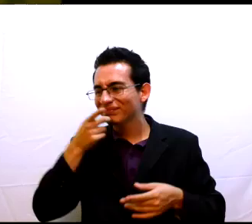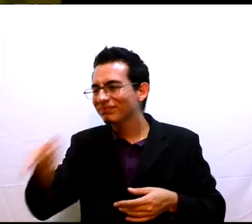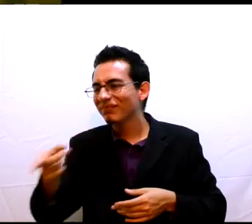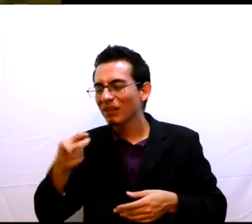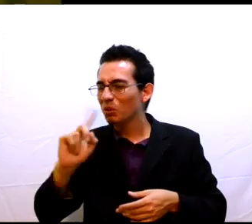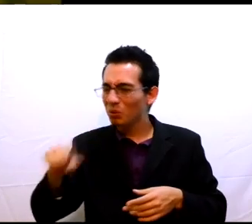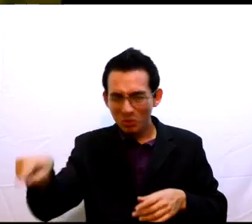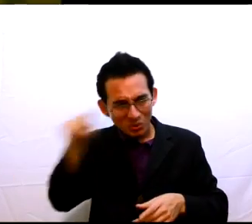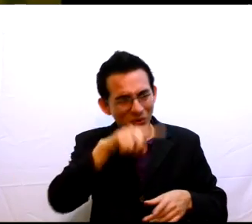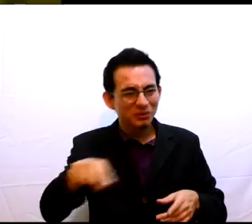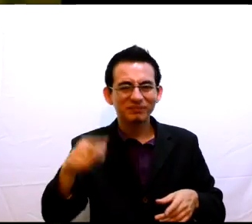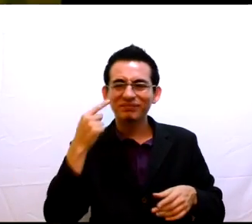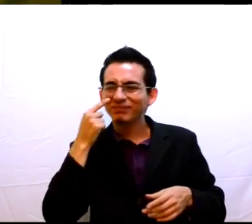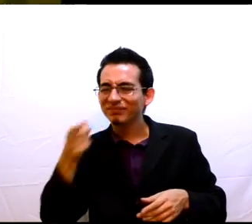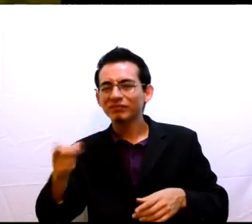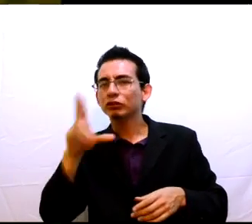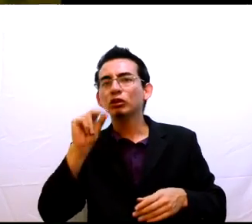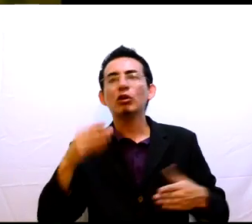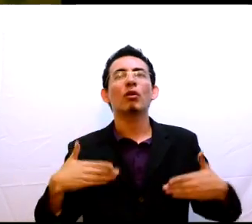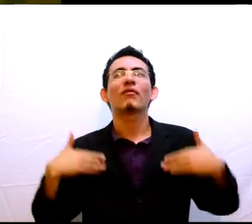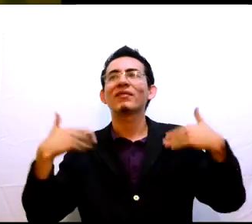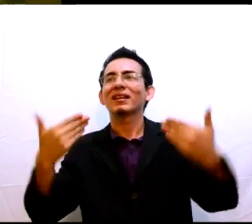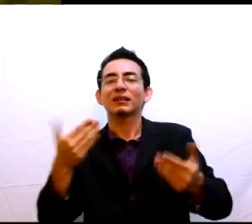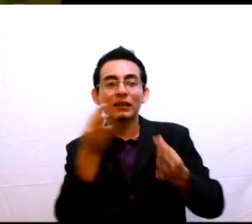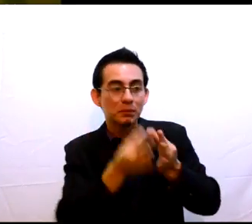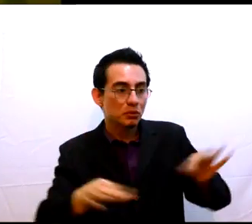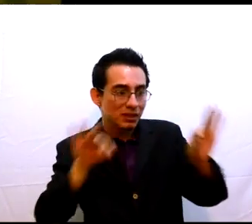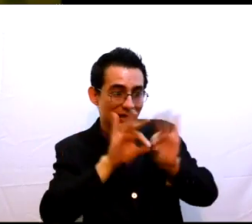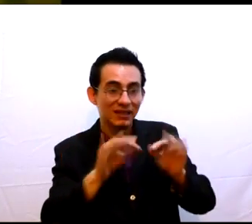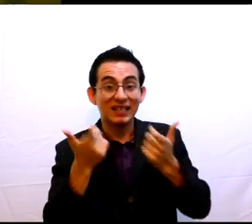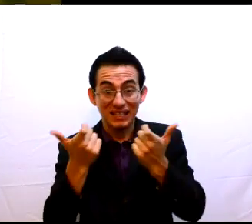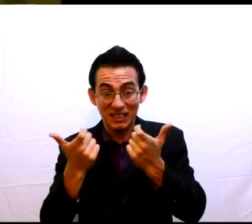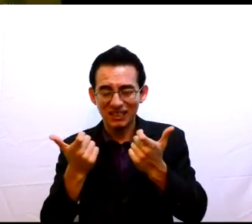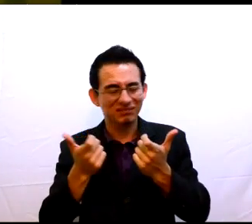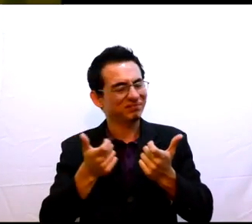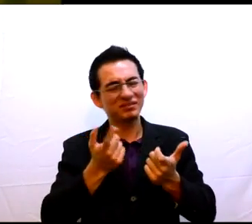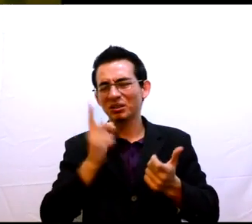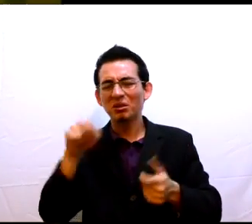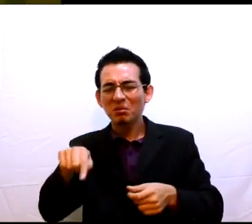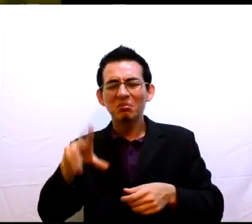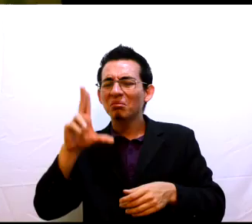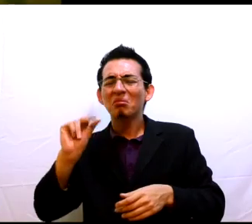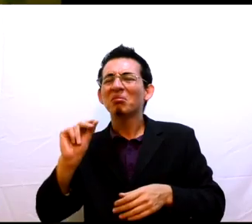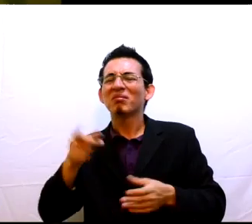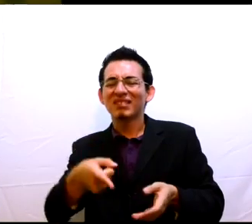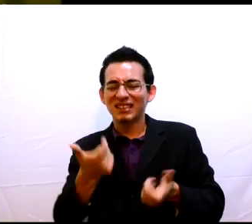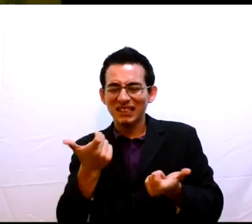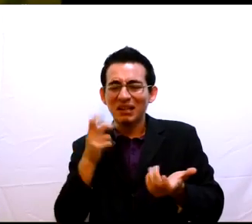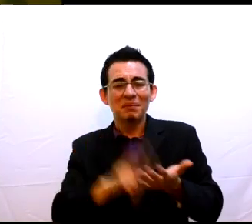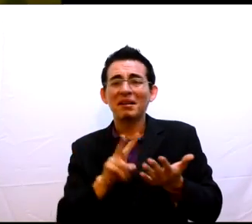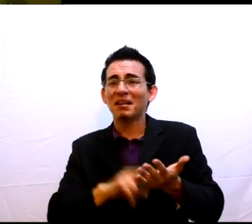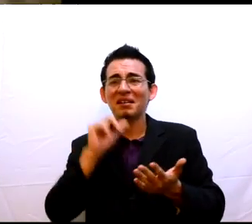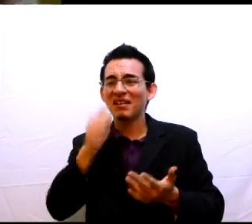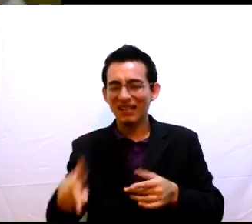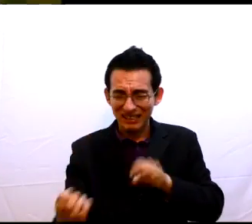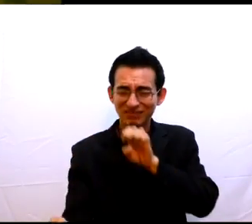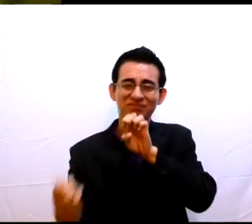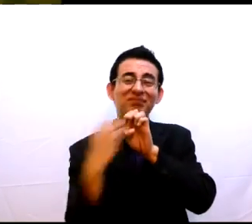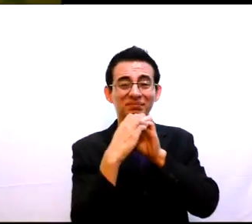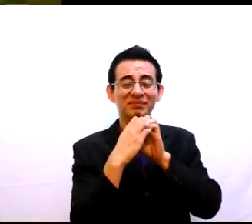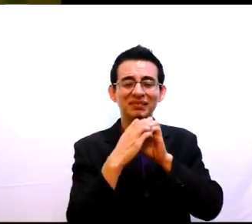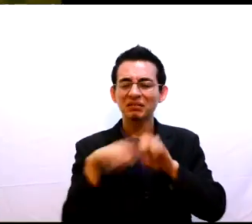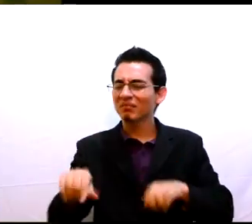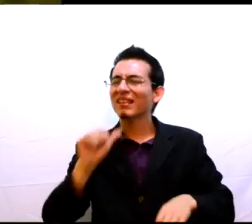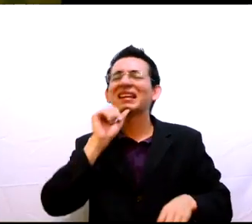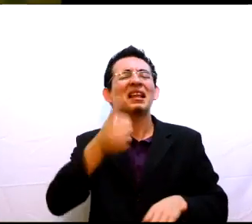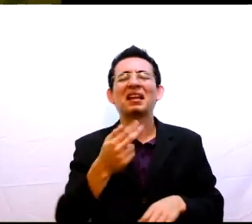ricos de la iglesia que no pongan su esperanza en las riquezas las cuales son inciertas son engañosas y no nos van a servir